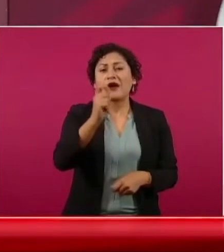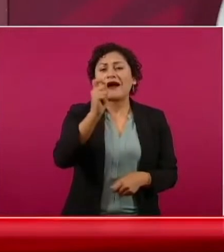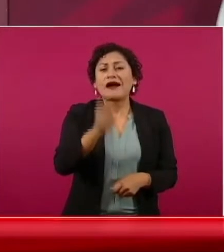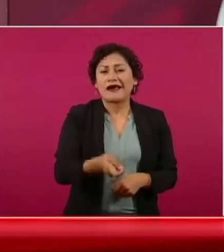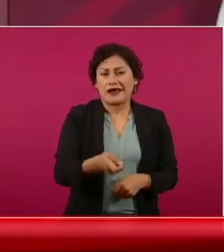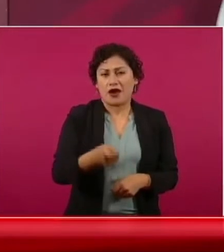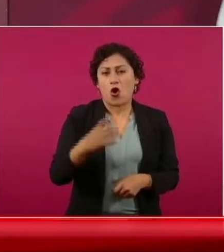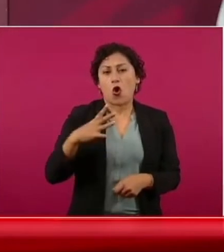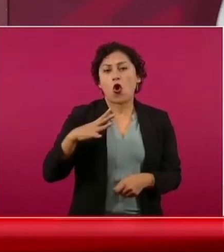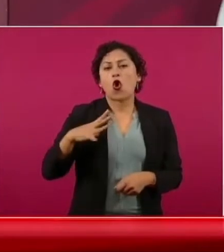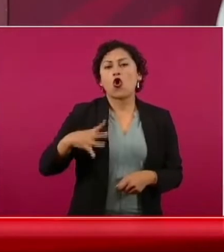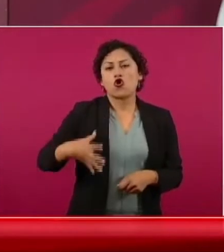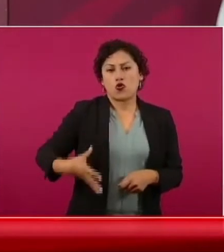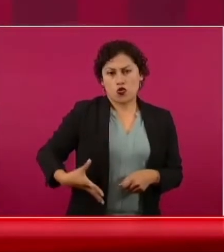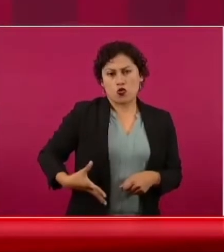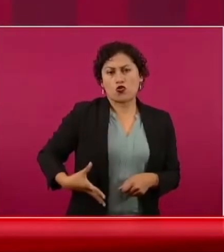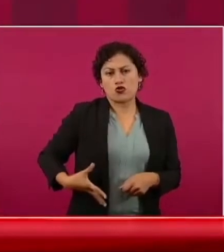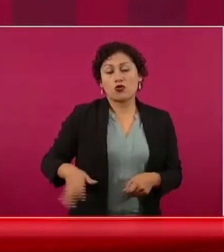corrupta